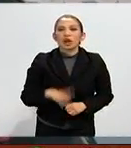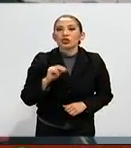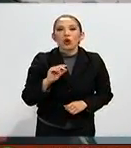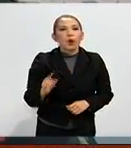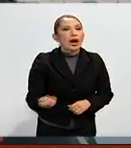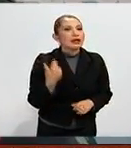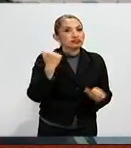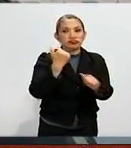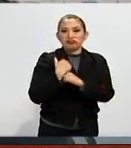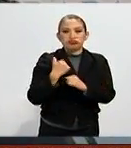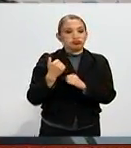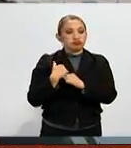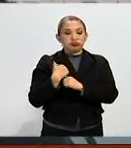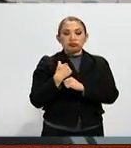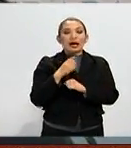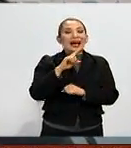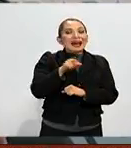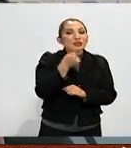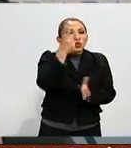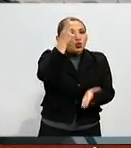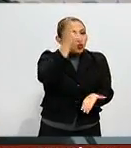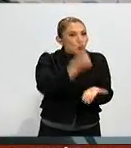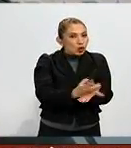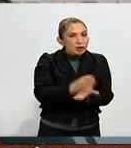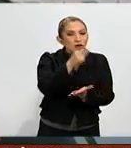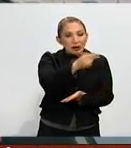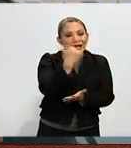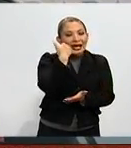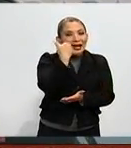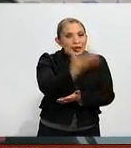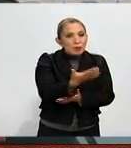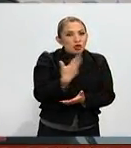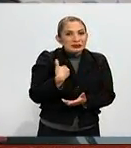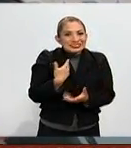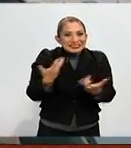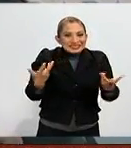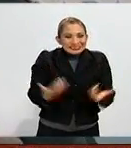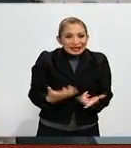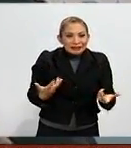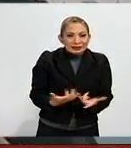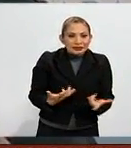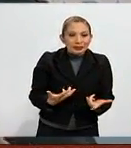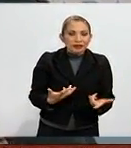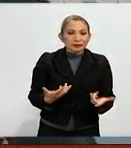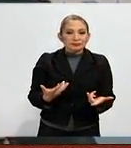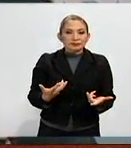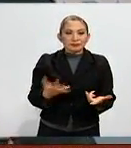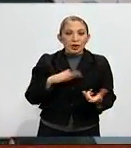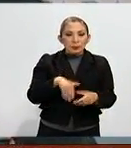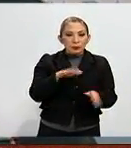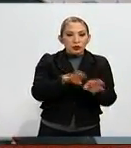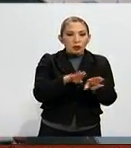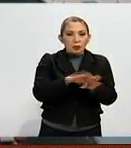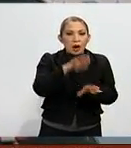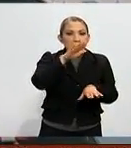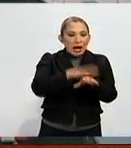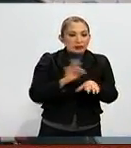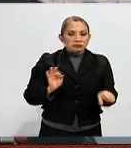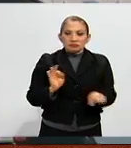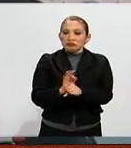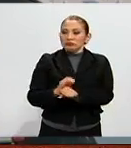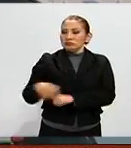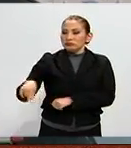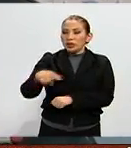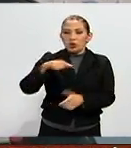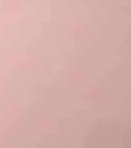es una militarización, sino simplemente lo que estamos tratando nosotros es de aumentar la seguridad